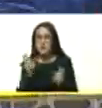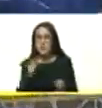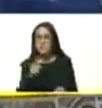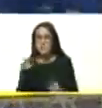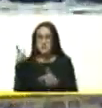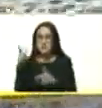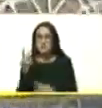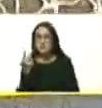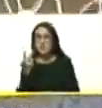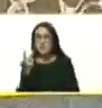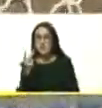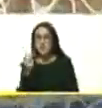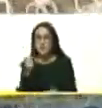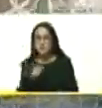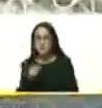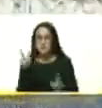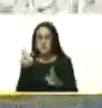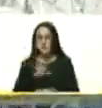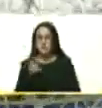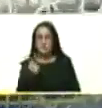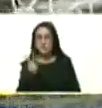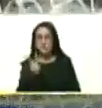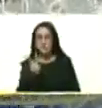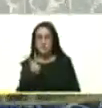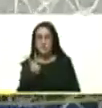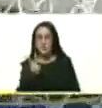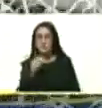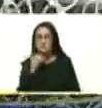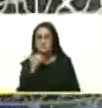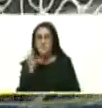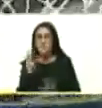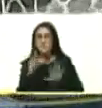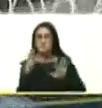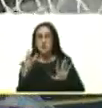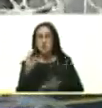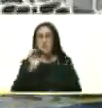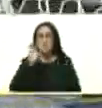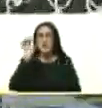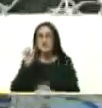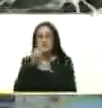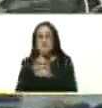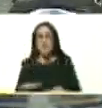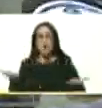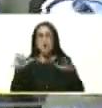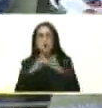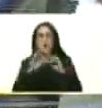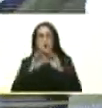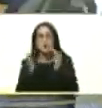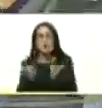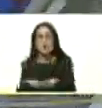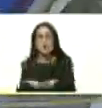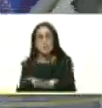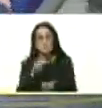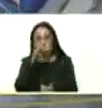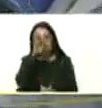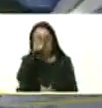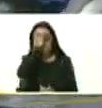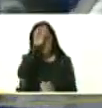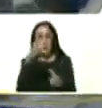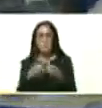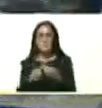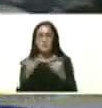segundo rubro de exportación de Venezuela, que está llegando a cerca de 18 países en el mundo. En términos de cifras, presidente, el sector